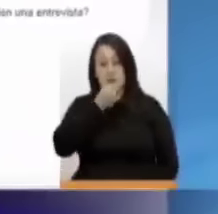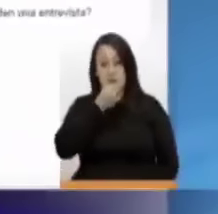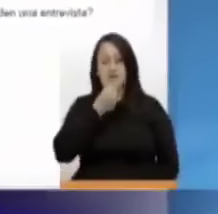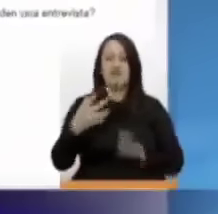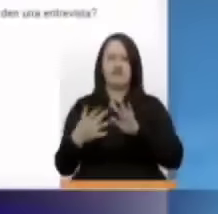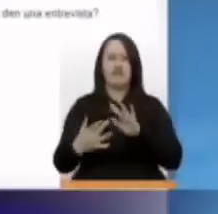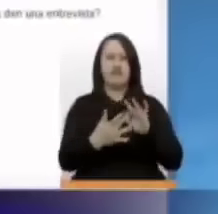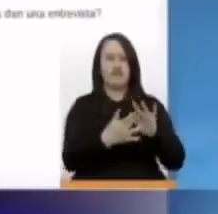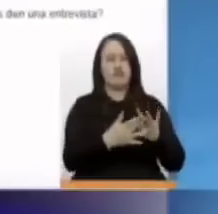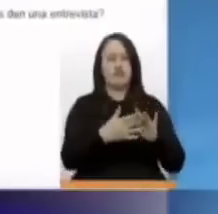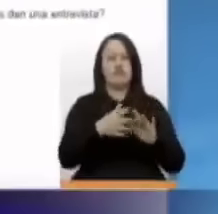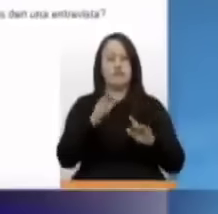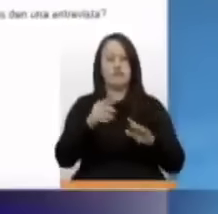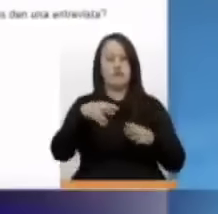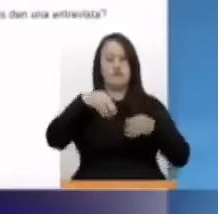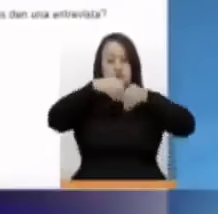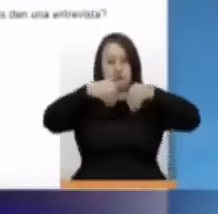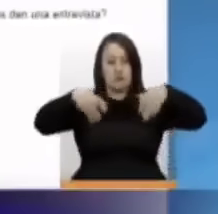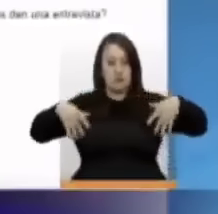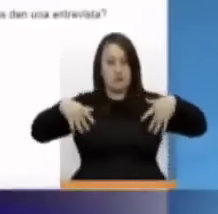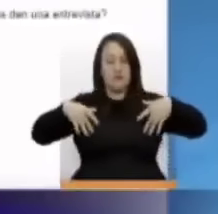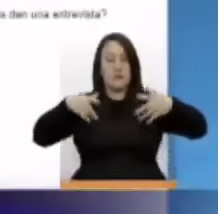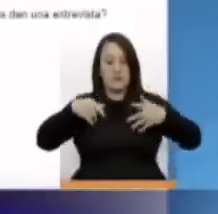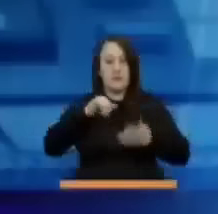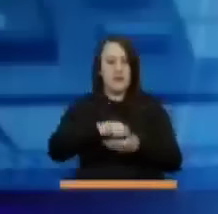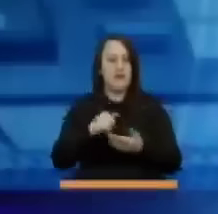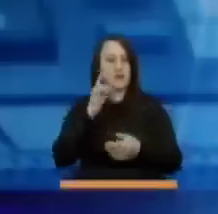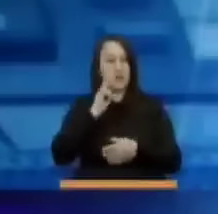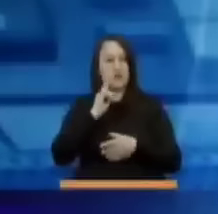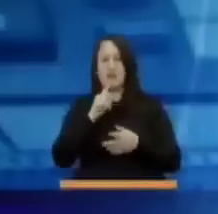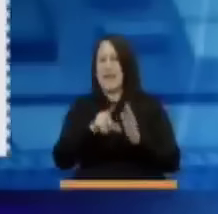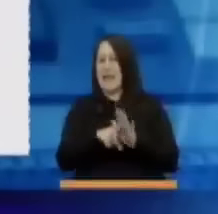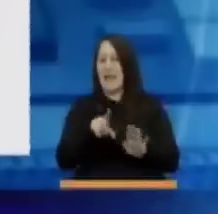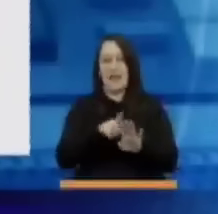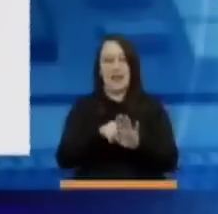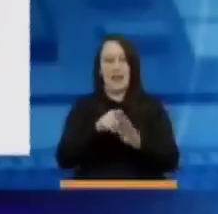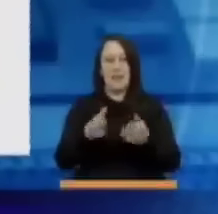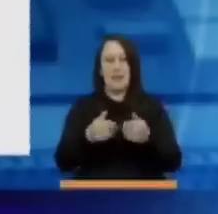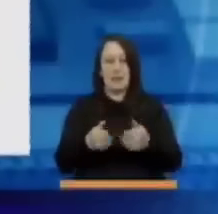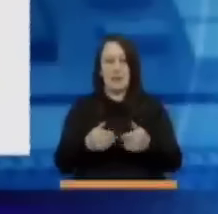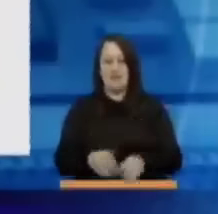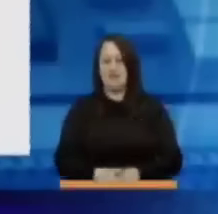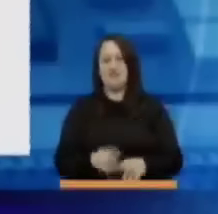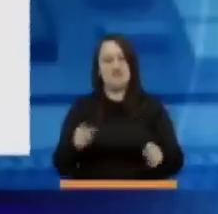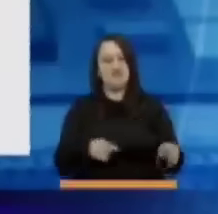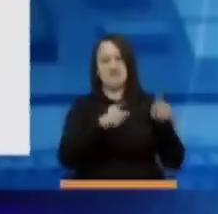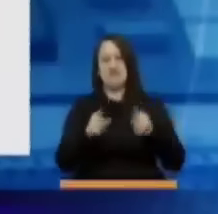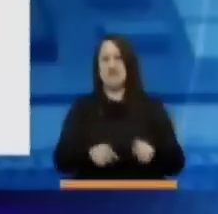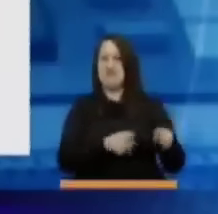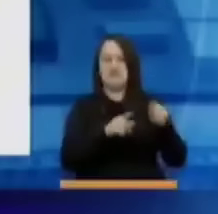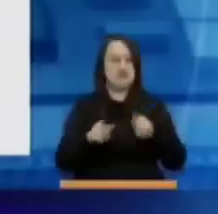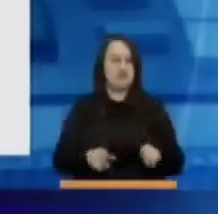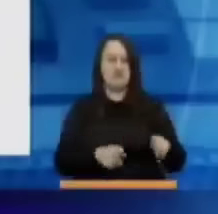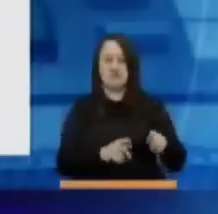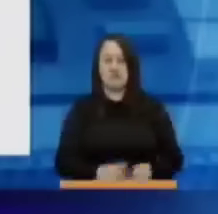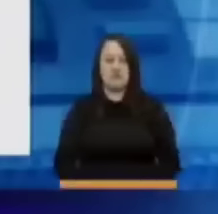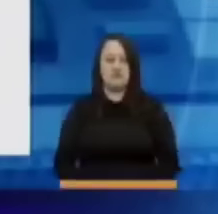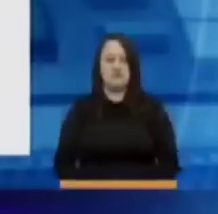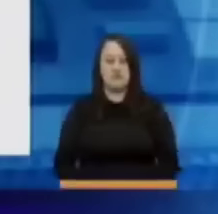con los colombianos mencionados en el organigrama de espionaje y escuchas ilegales en Panamá. Buzón de mensajes. Te recobro a partir de este